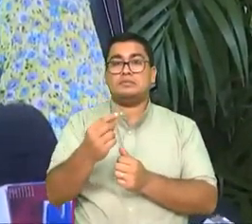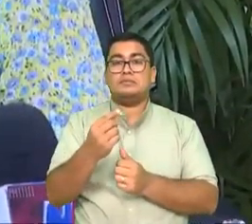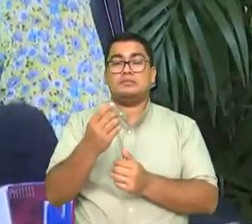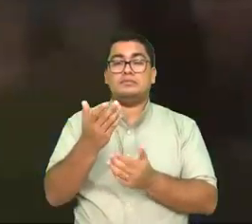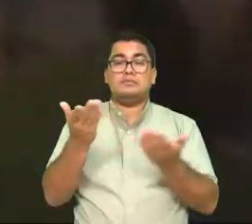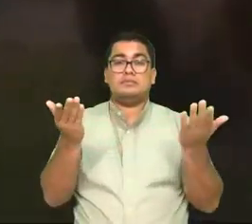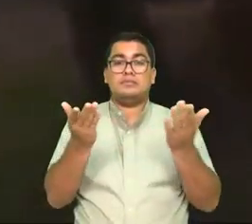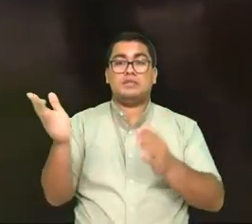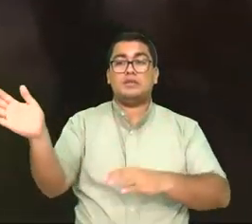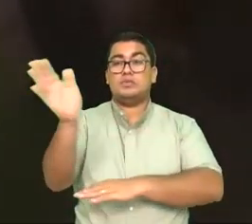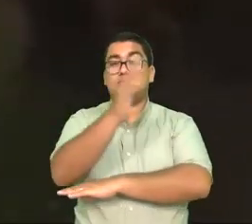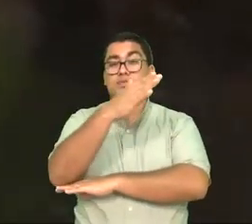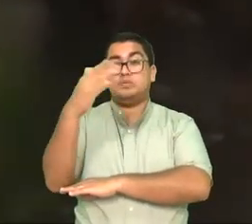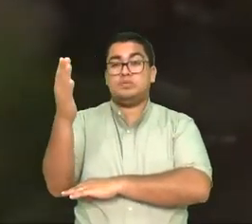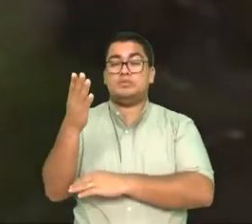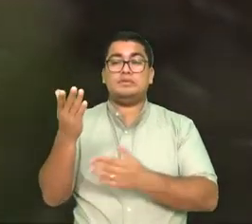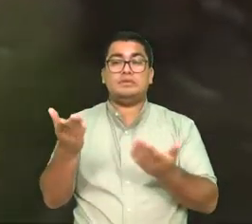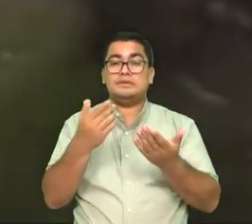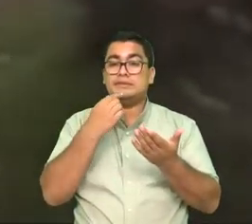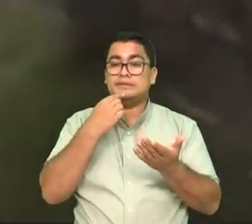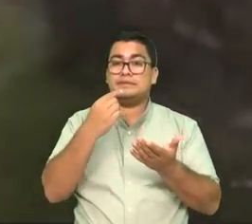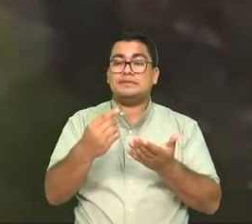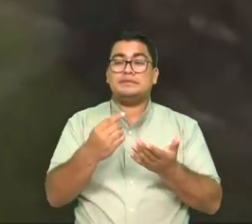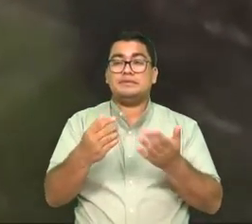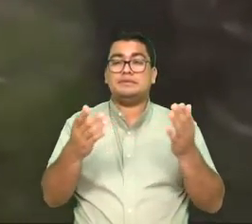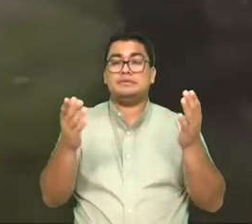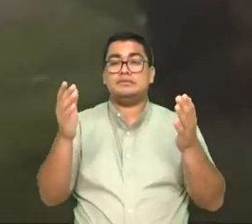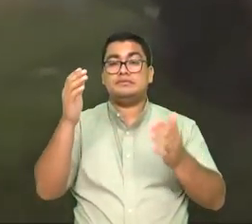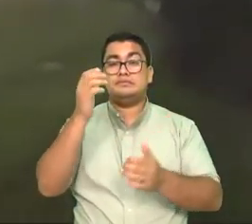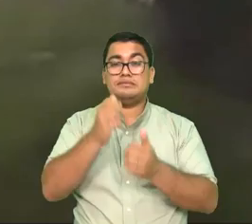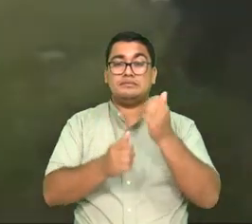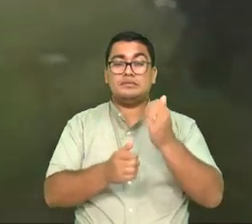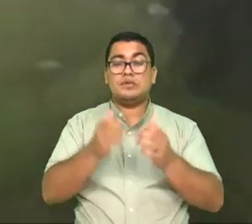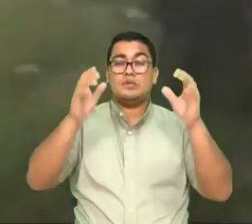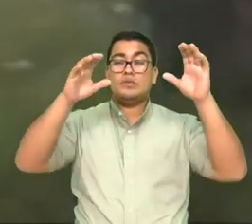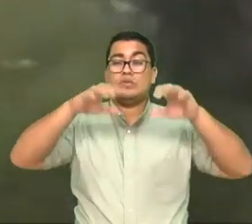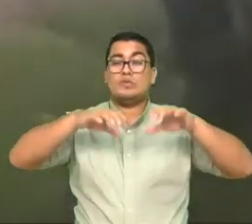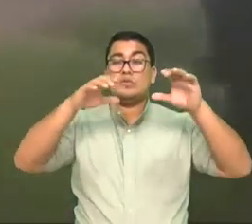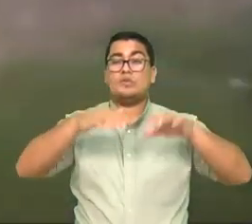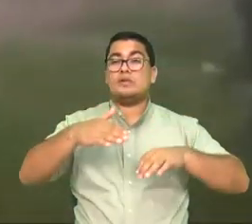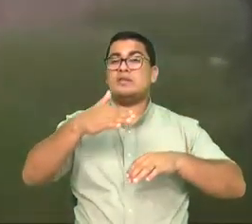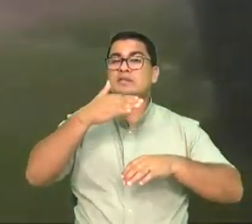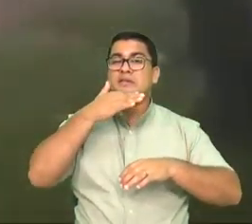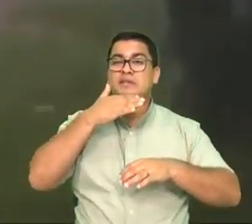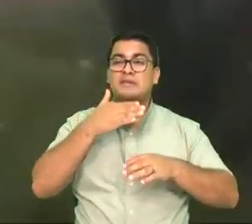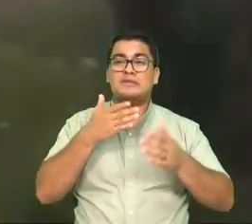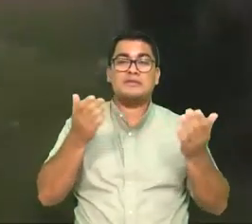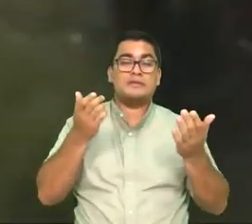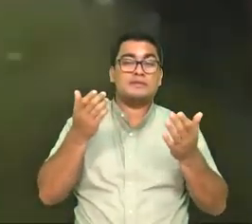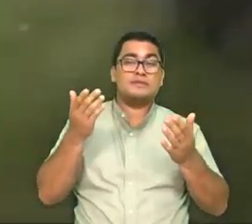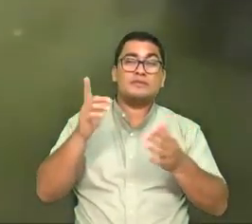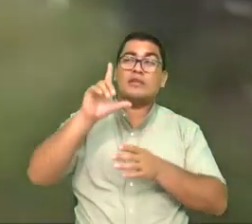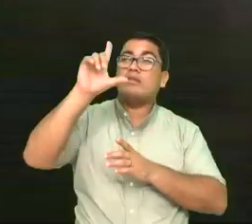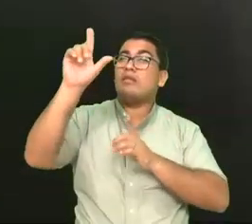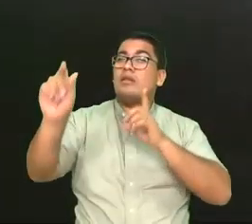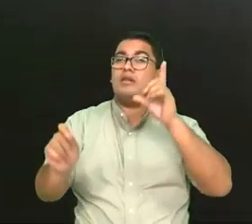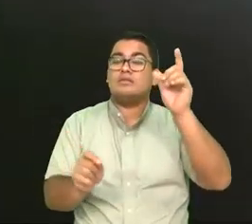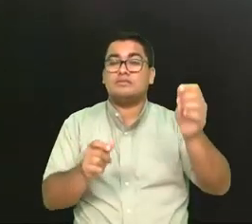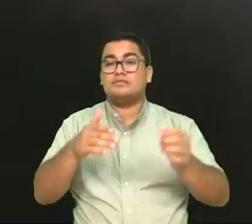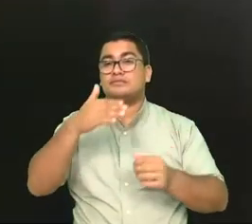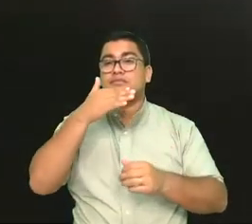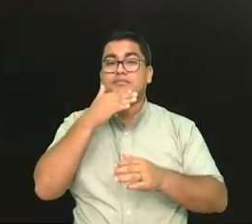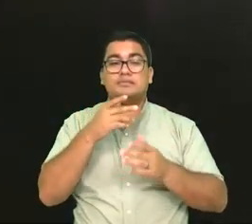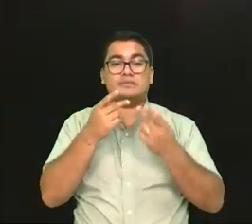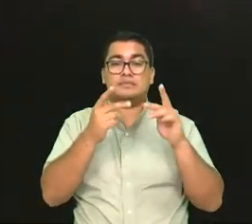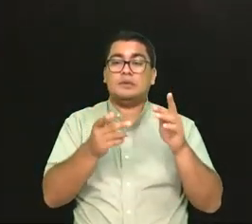producto de los vientos. Aunque este fenómeno climático ha dificultado a las autoridades edilicias entrar en algunas zonas, su trabajo de